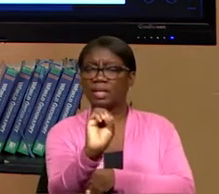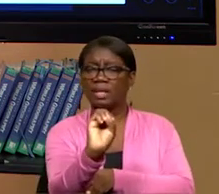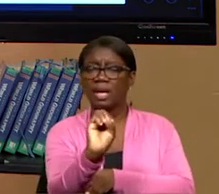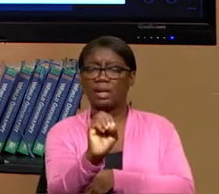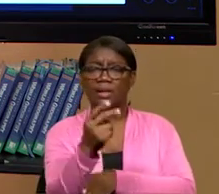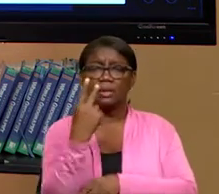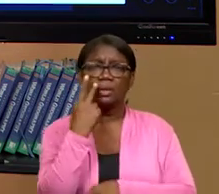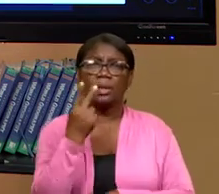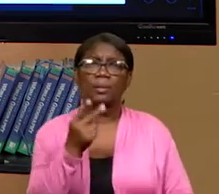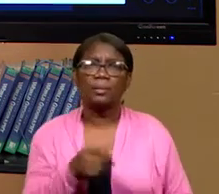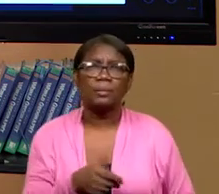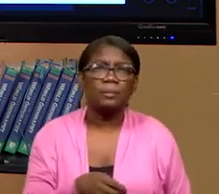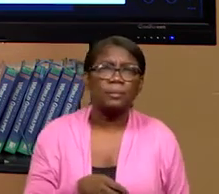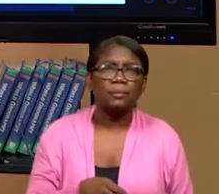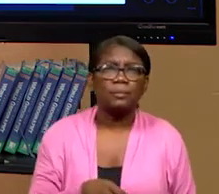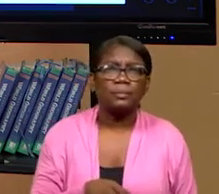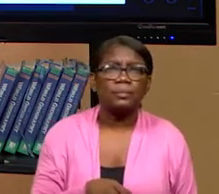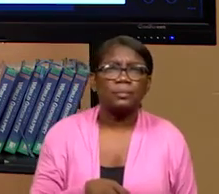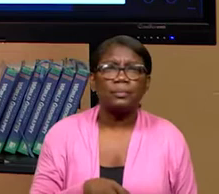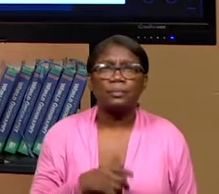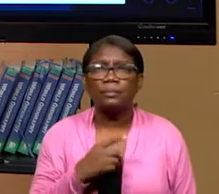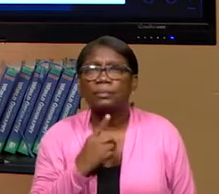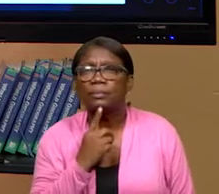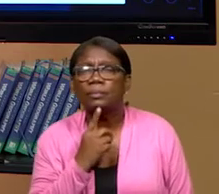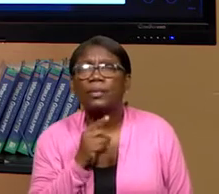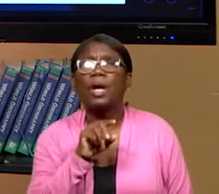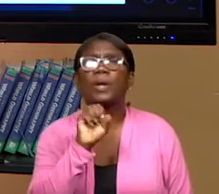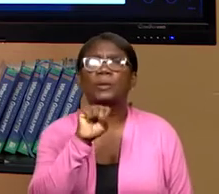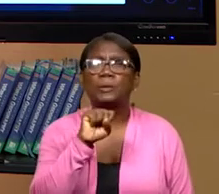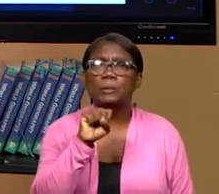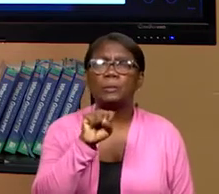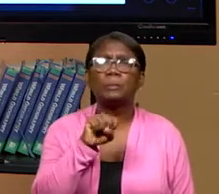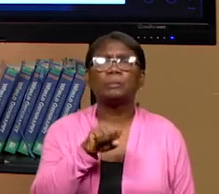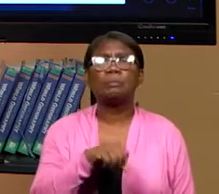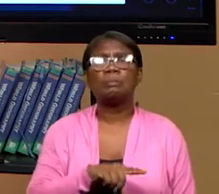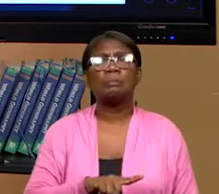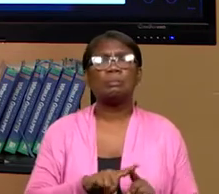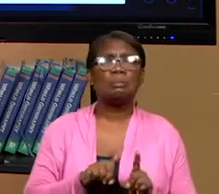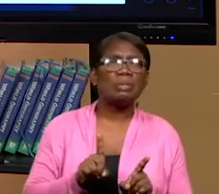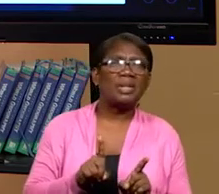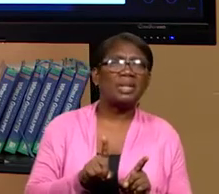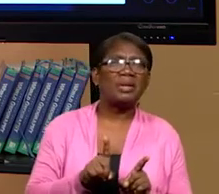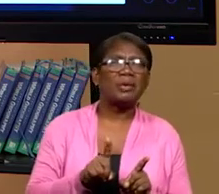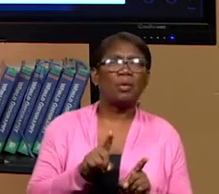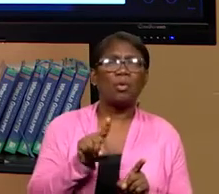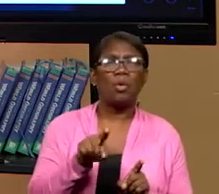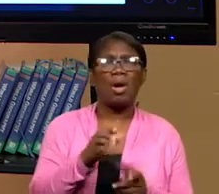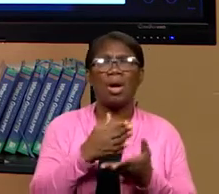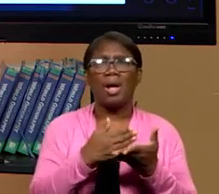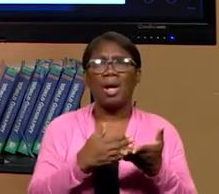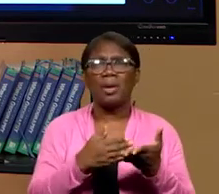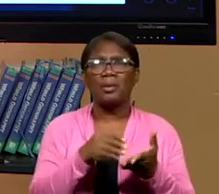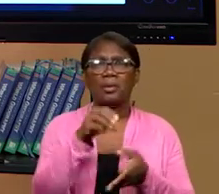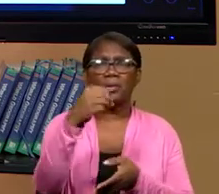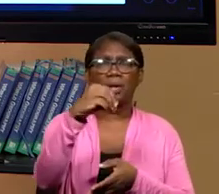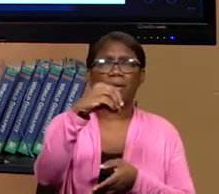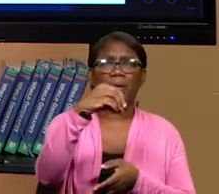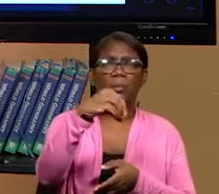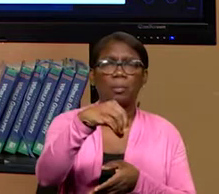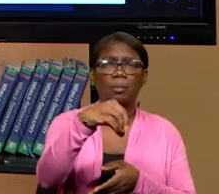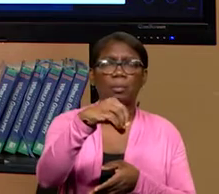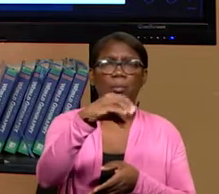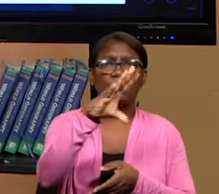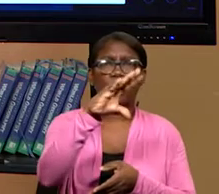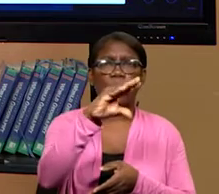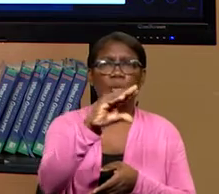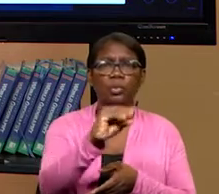y se acercan, sí se está proyectando la imagen. Lo único que hay una lámpara que se dañó, que se quemó, que está